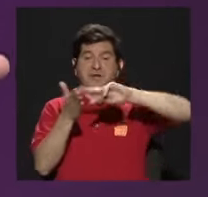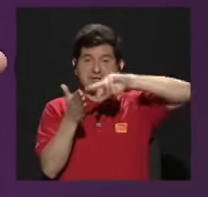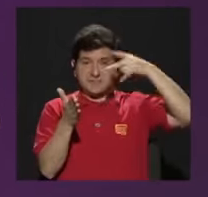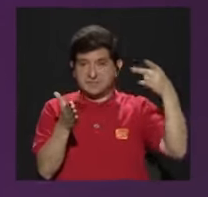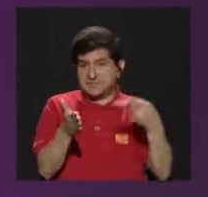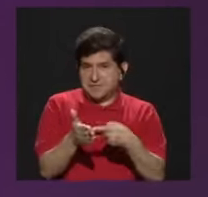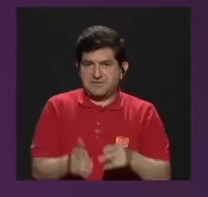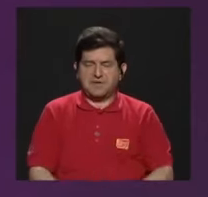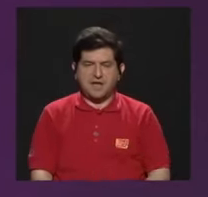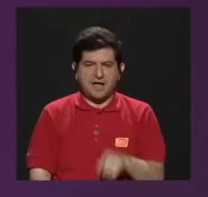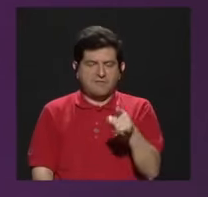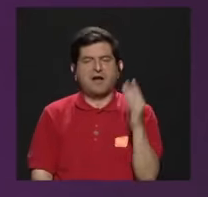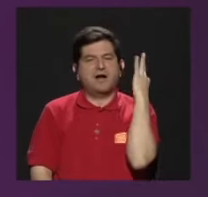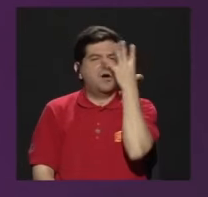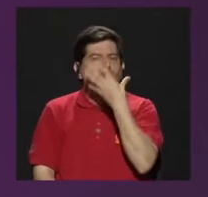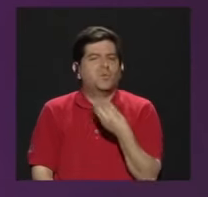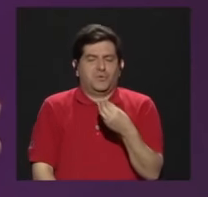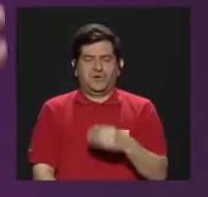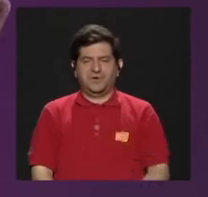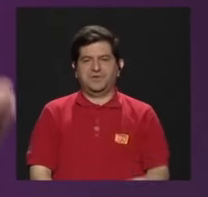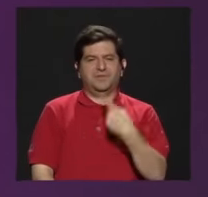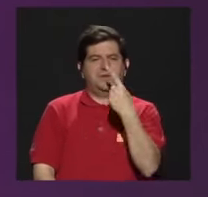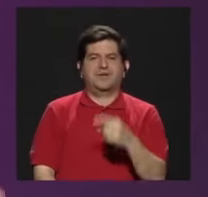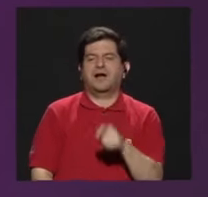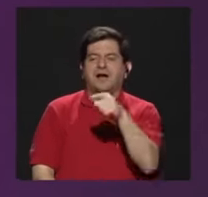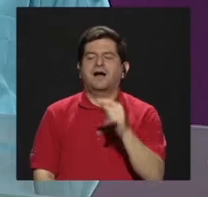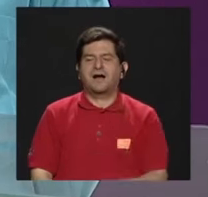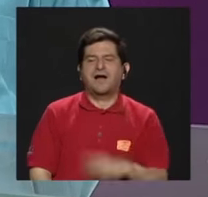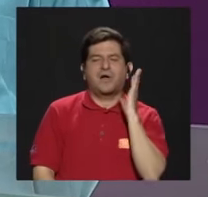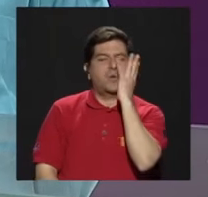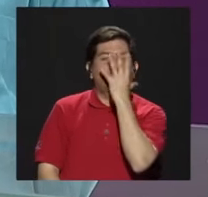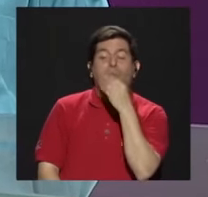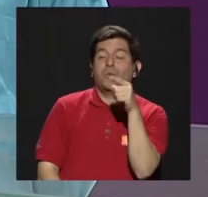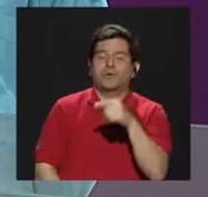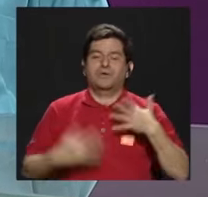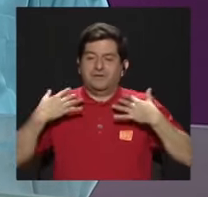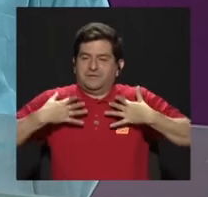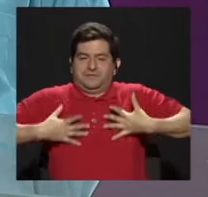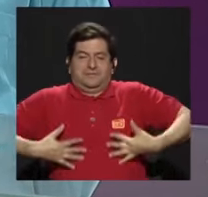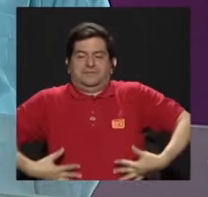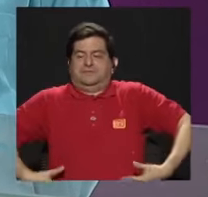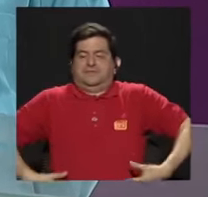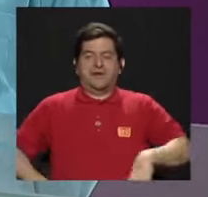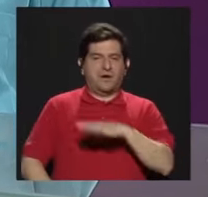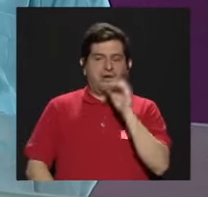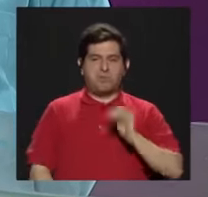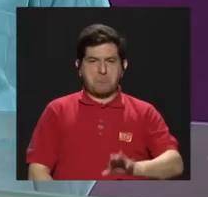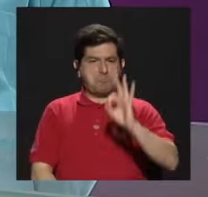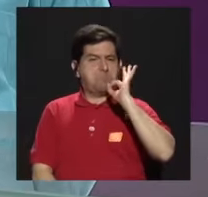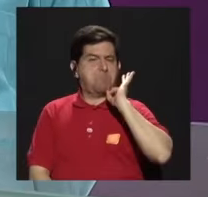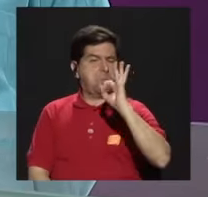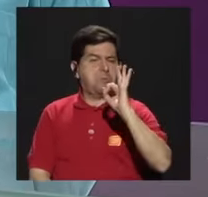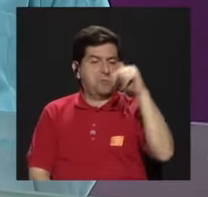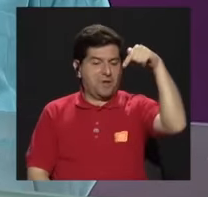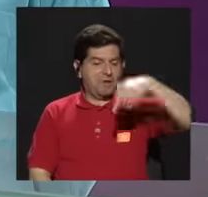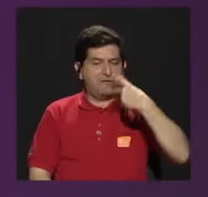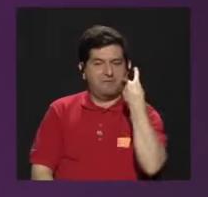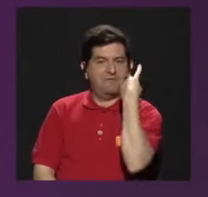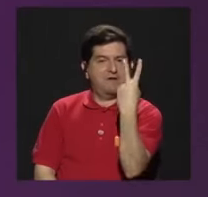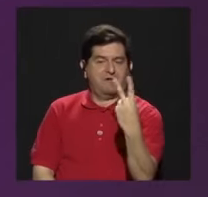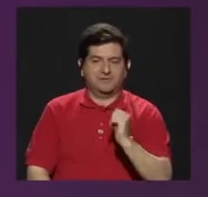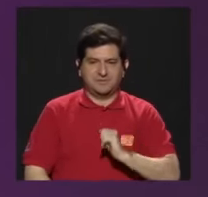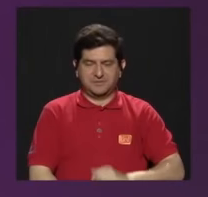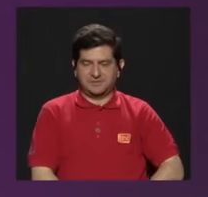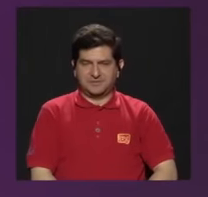es considerado como algo bonito, como que te digan, ay, qué bonito te ves vos, uh-huh, con ese vestido, o qué bien te ves hoy, ¿verdad? Te, uh-huh, ves